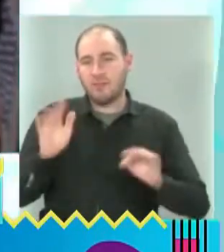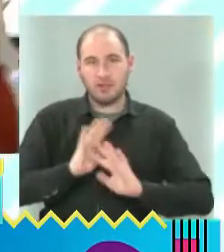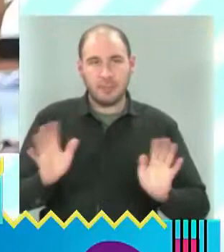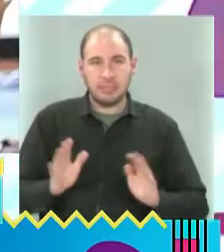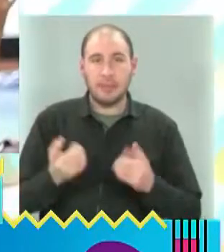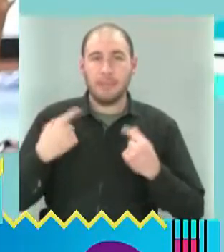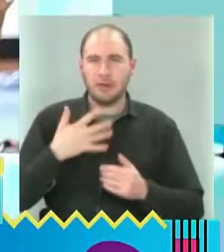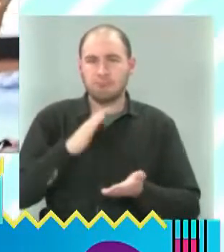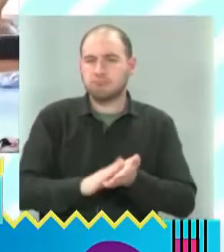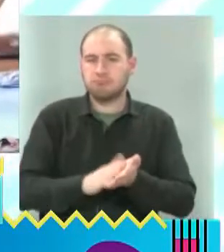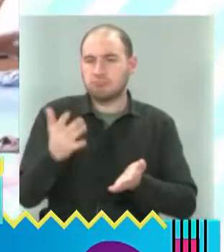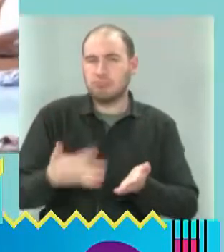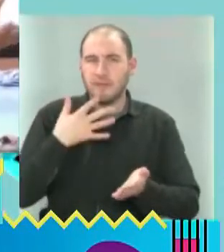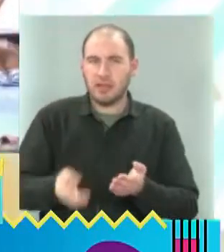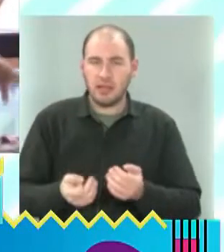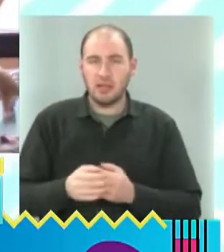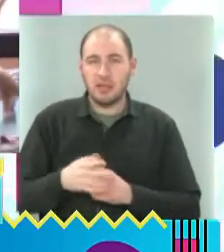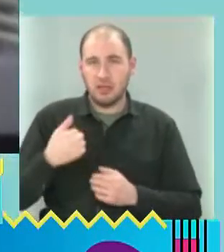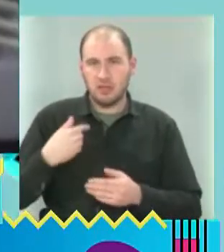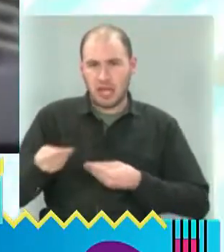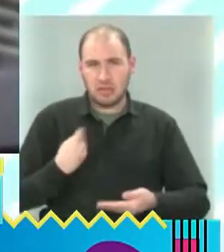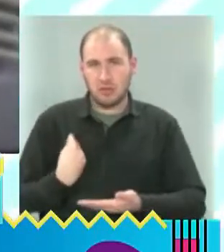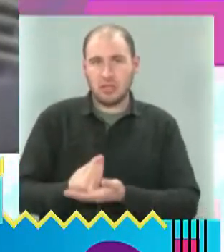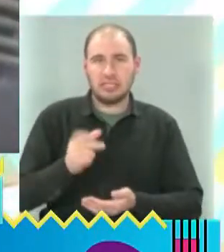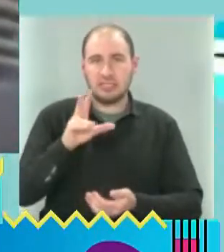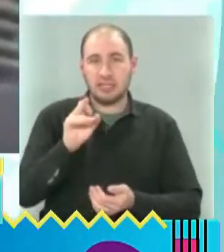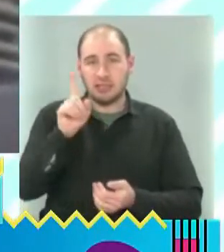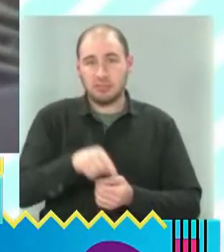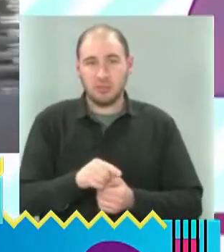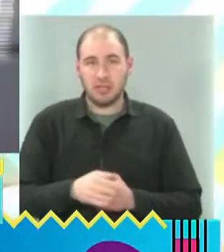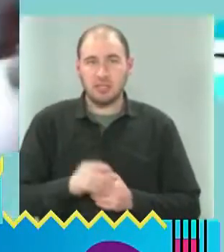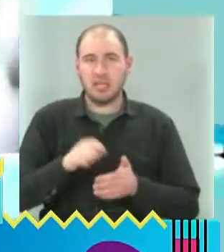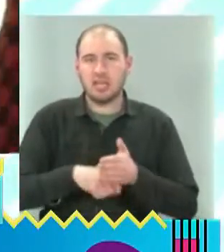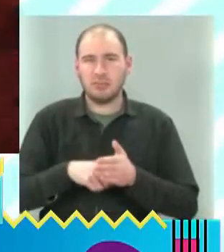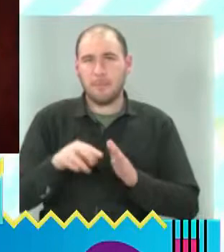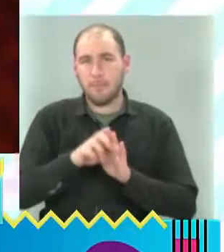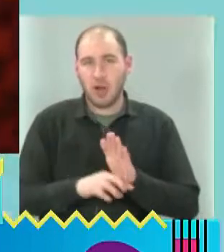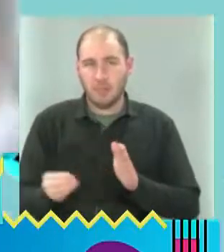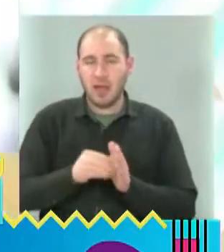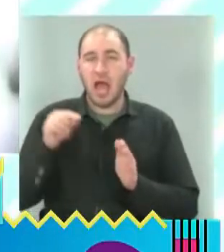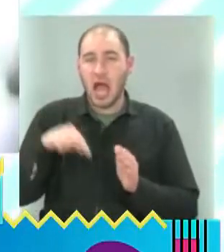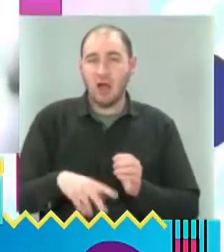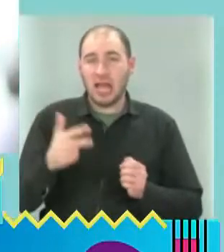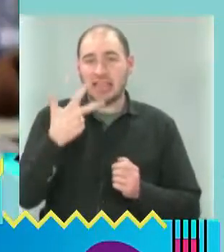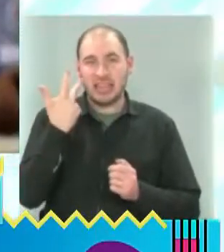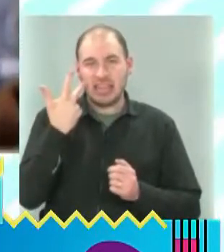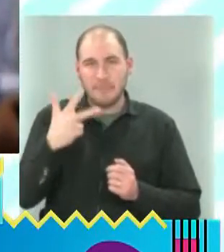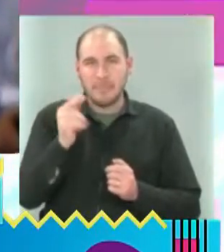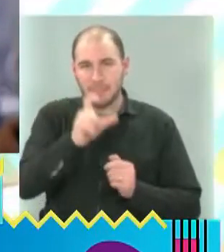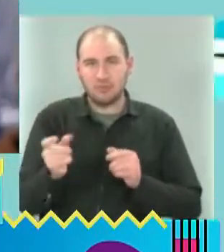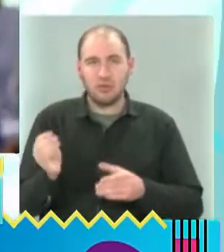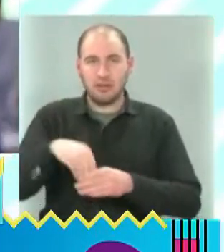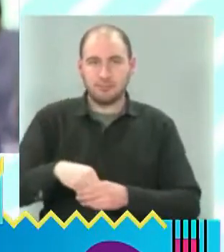¿no? Pero en las realidades no pasaba. A mí me tocó asumir la gestión con 30 personas inscritas en el programa, y hoy tenemos más de 3.000 personas que